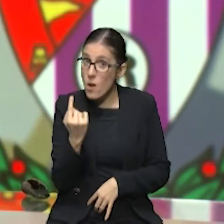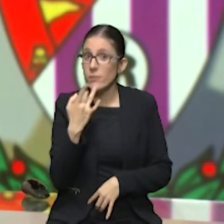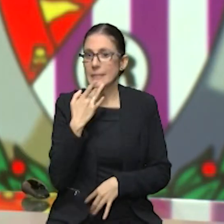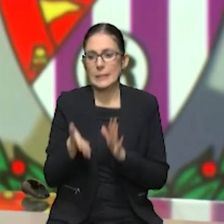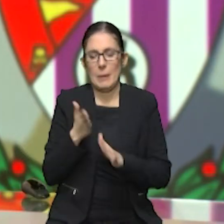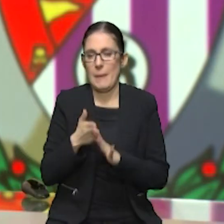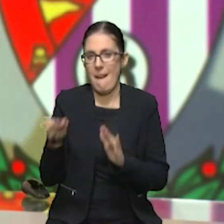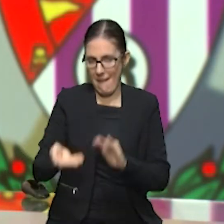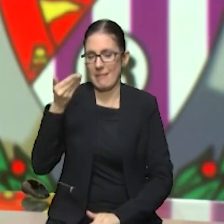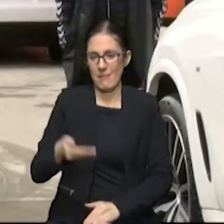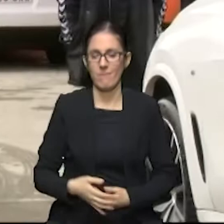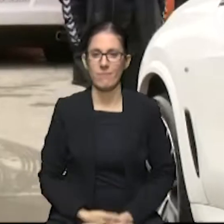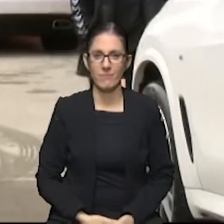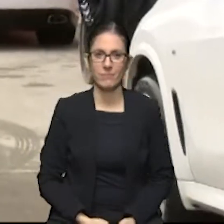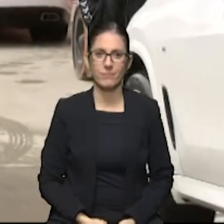recibir el alta.